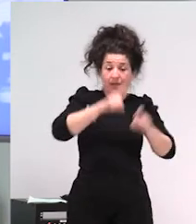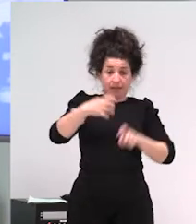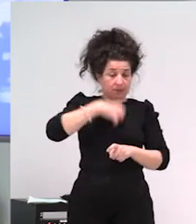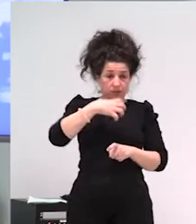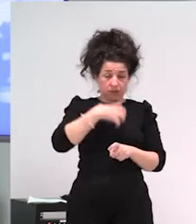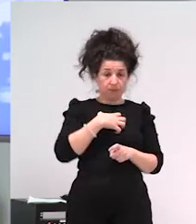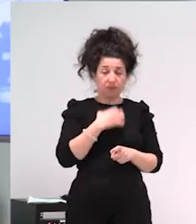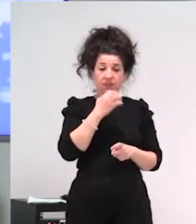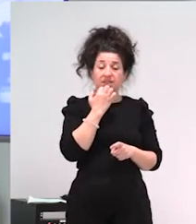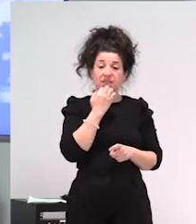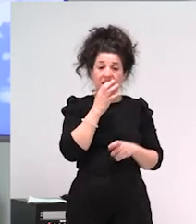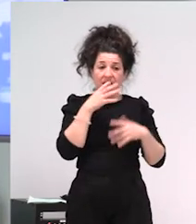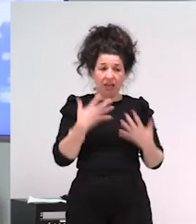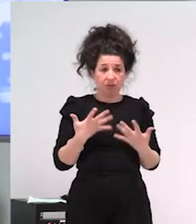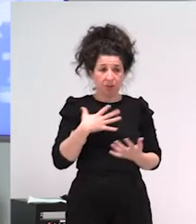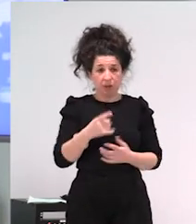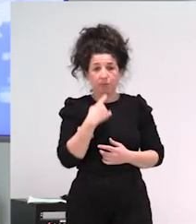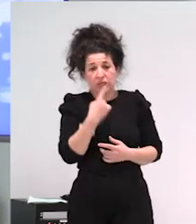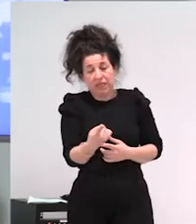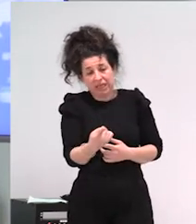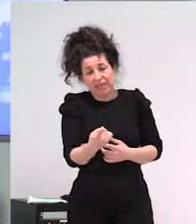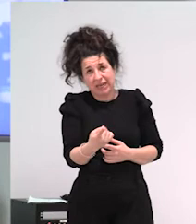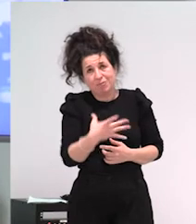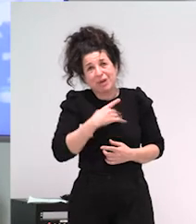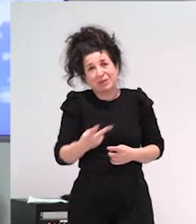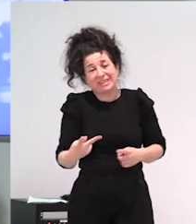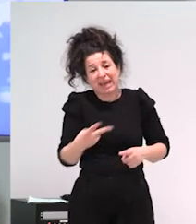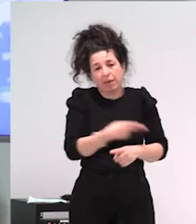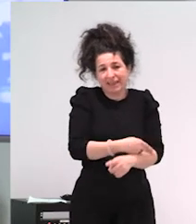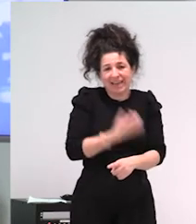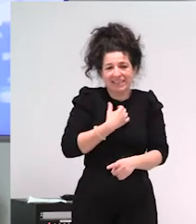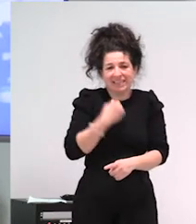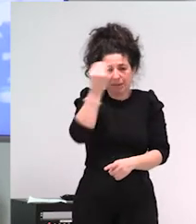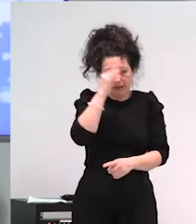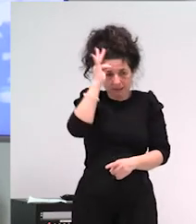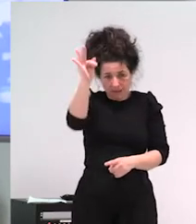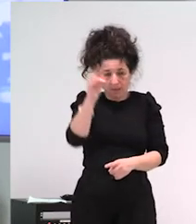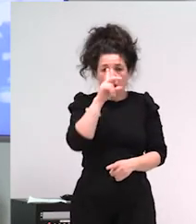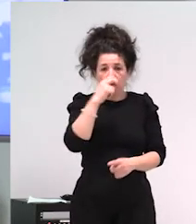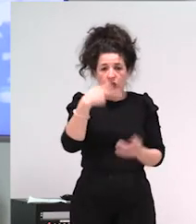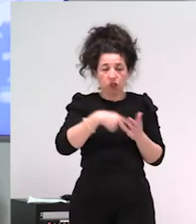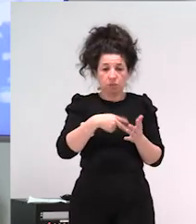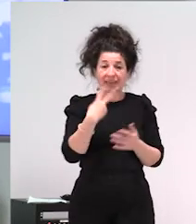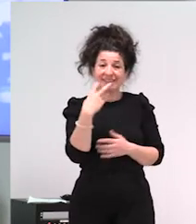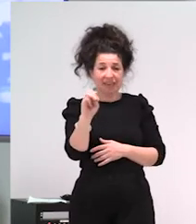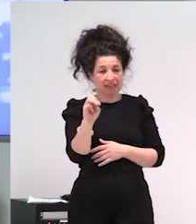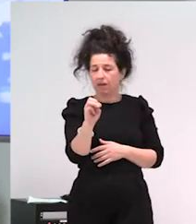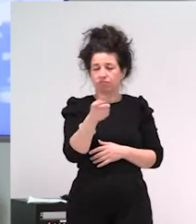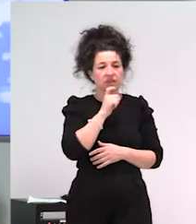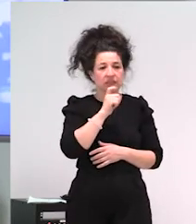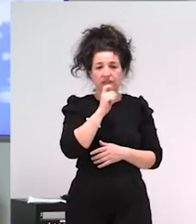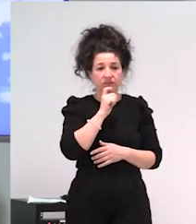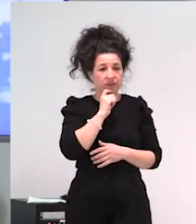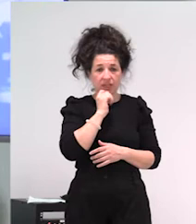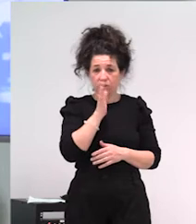si intentamos ser optimistas, podemos decir que aún son evitables, pero que en 2030 difícilmente lo sean y que ya estarán aquí